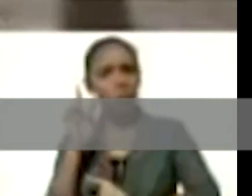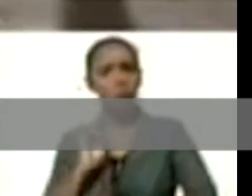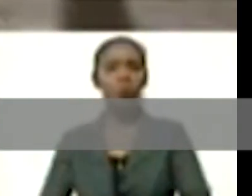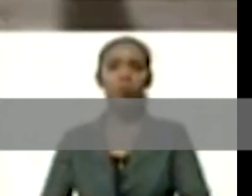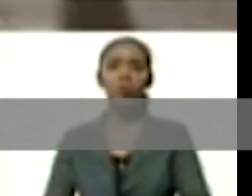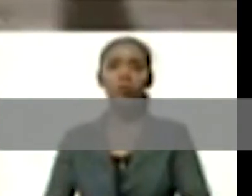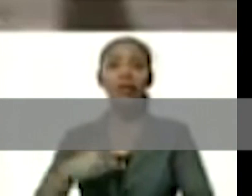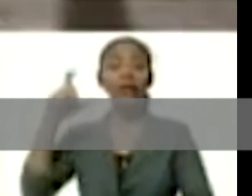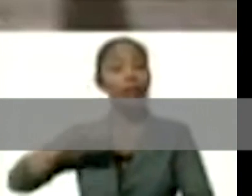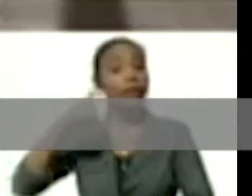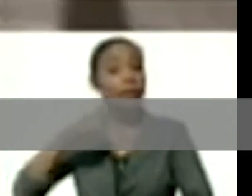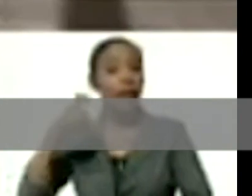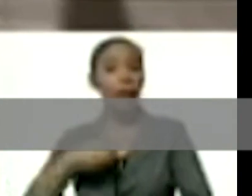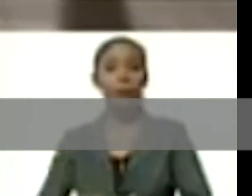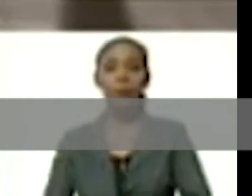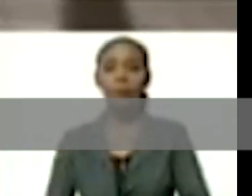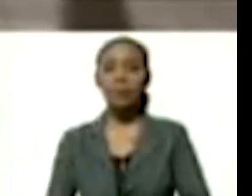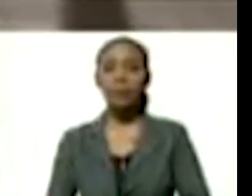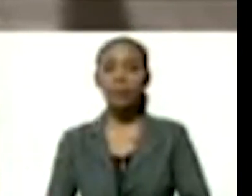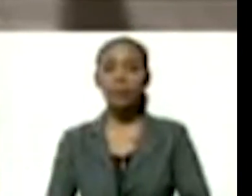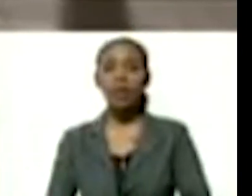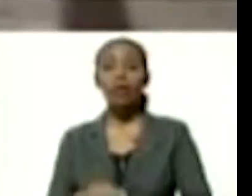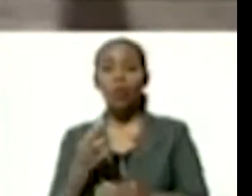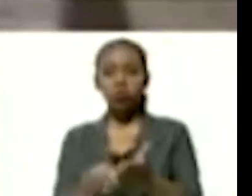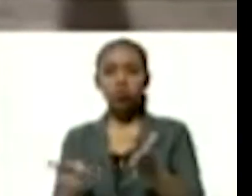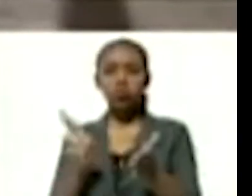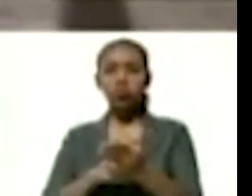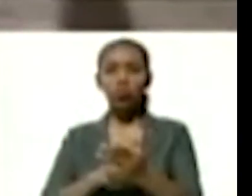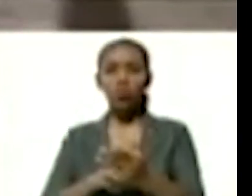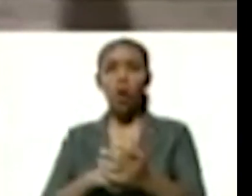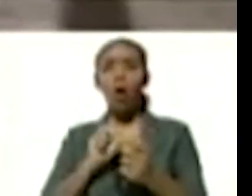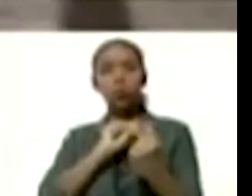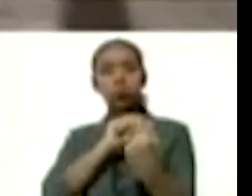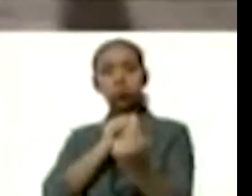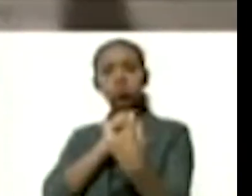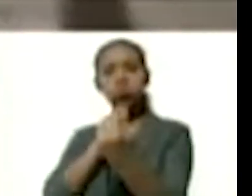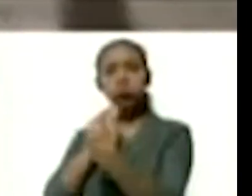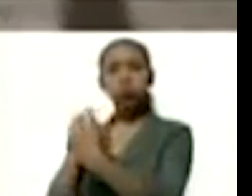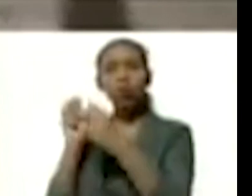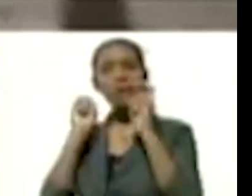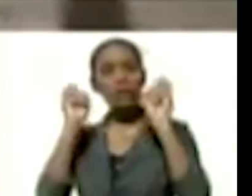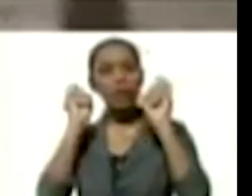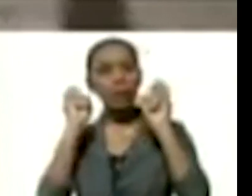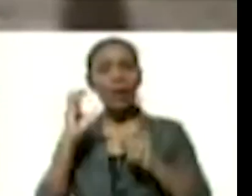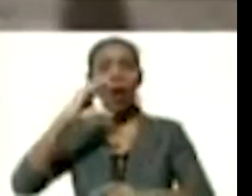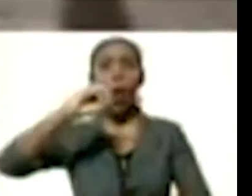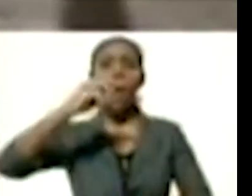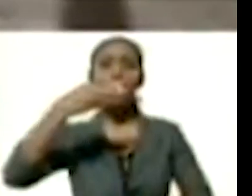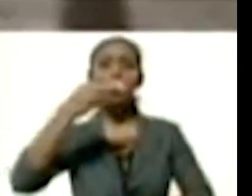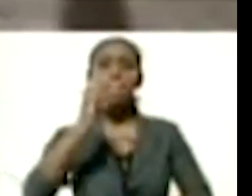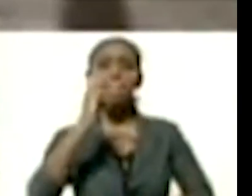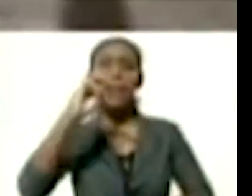la necesidad de retomar los diálogos en el marco de la luz